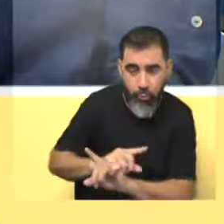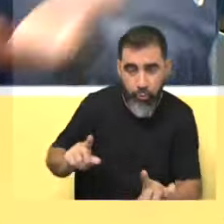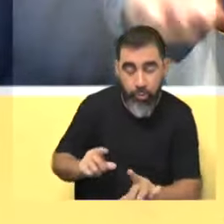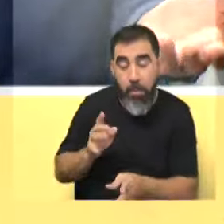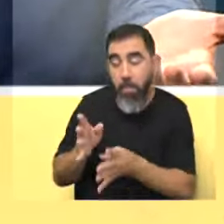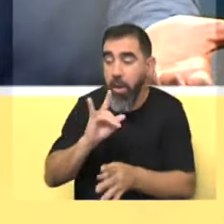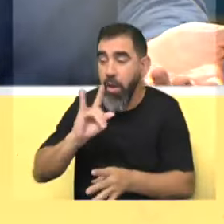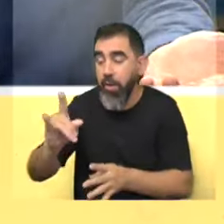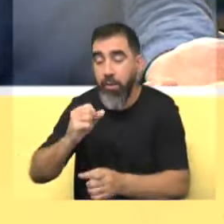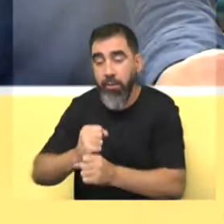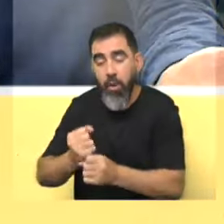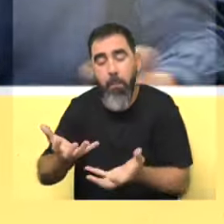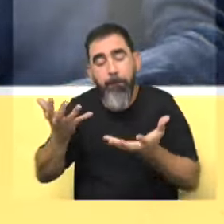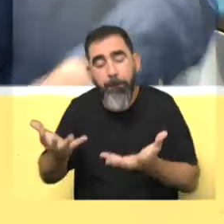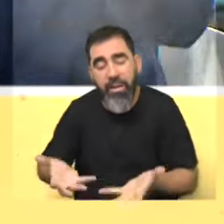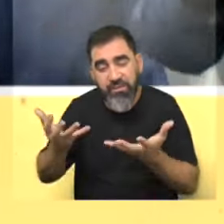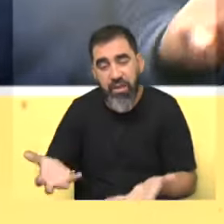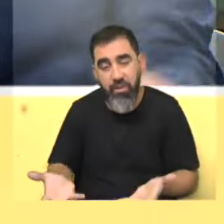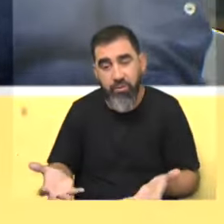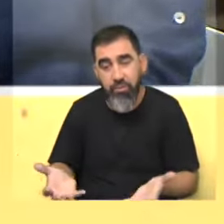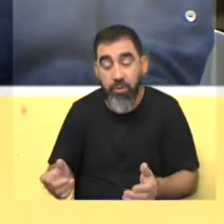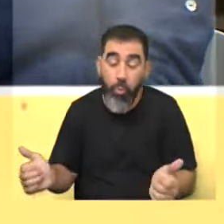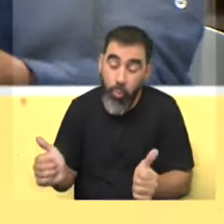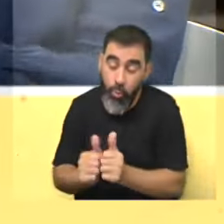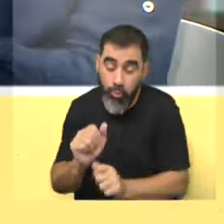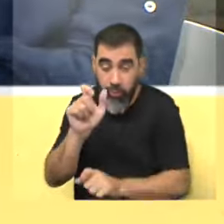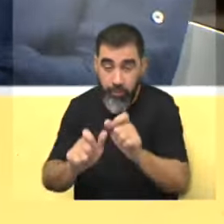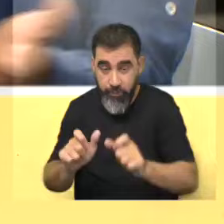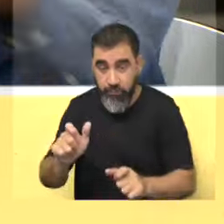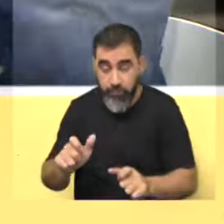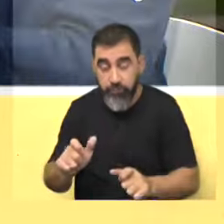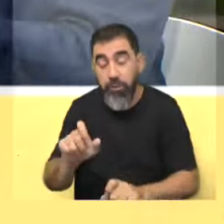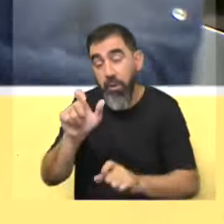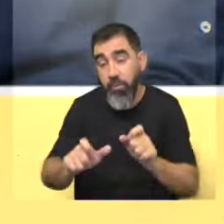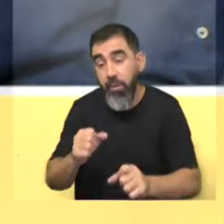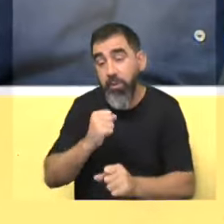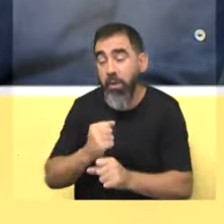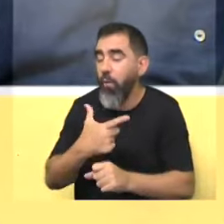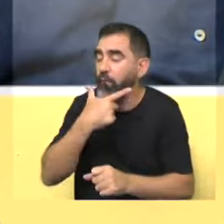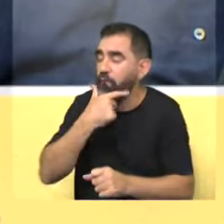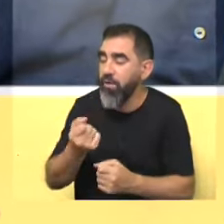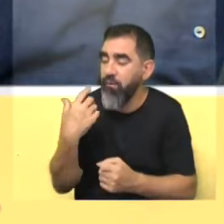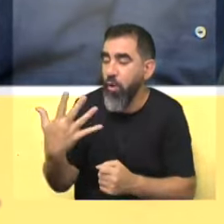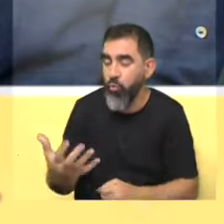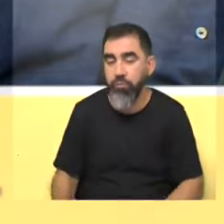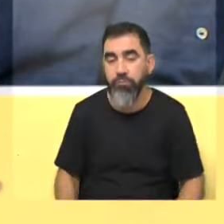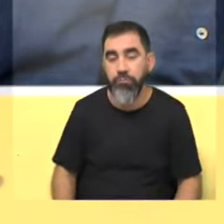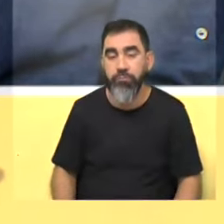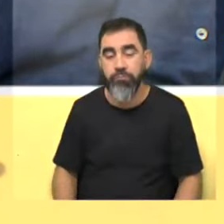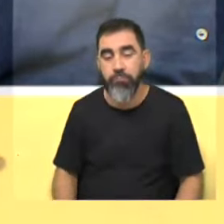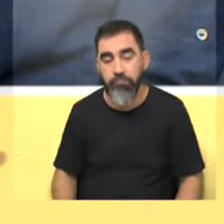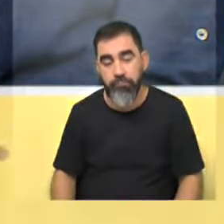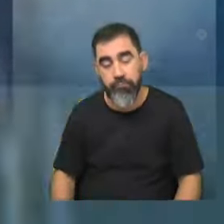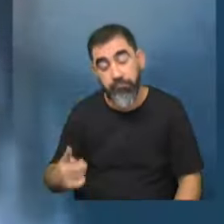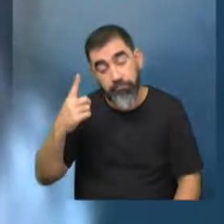máquinas que hagan los trabajos tediosos junto con las personas y a las personas que hagan un trabajo de más valor. Me viene a la mente, no